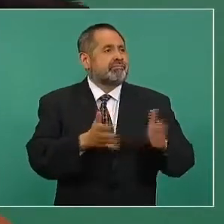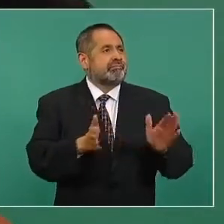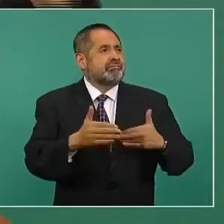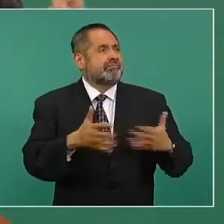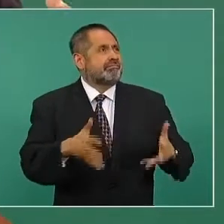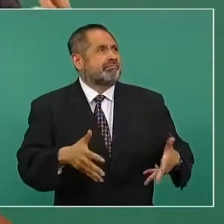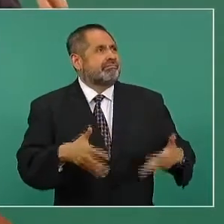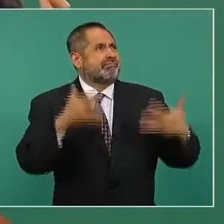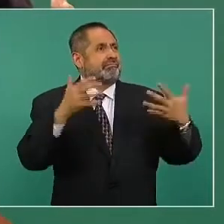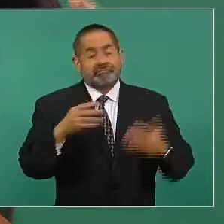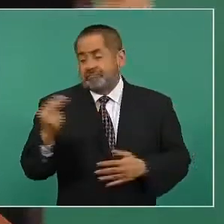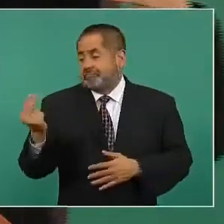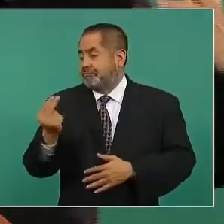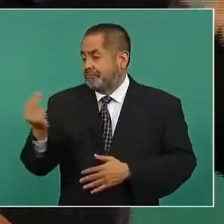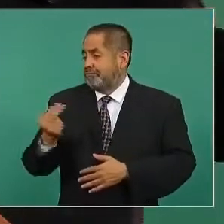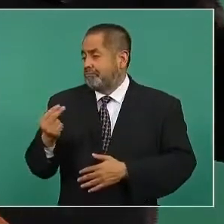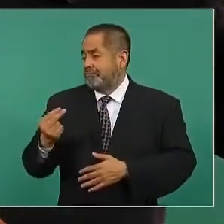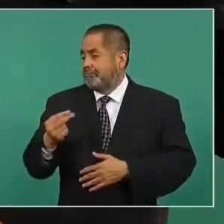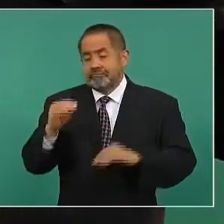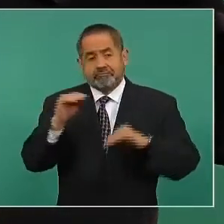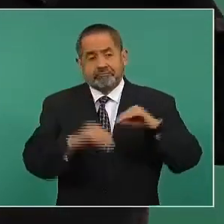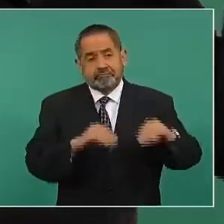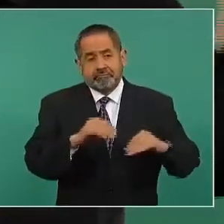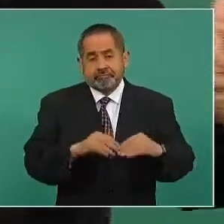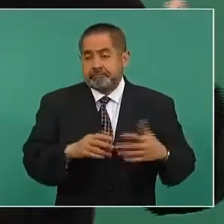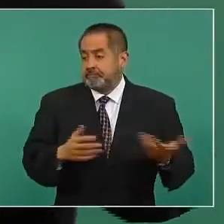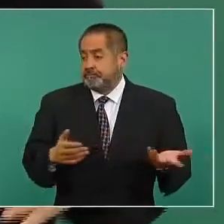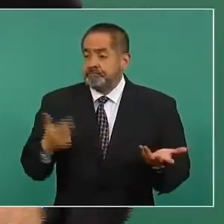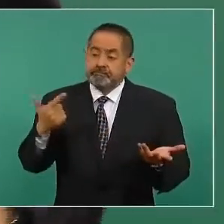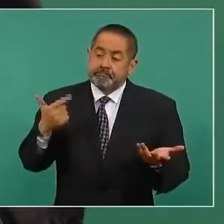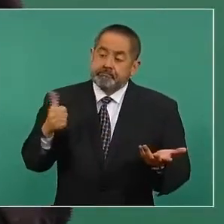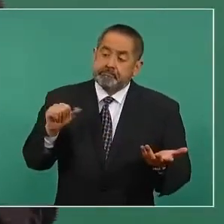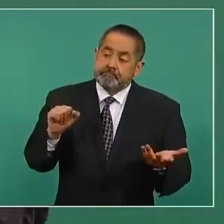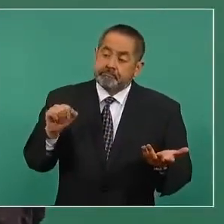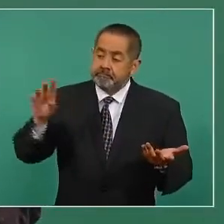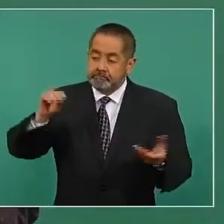Y para abastecer de gas esas termoeléctricas